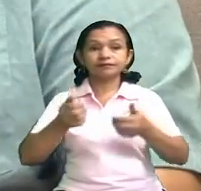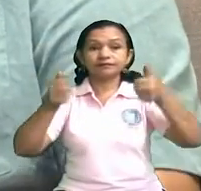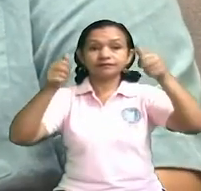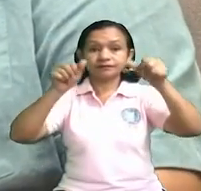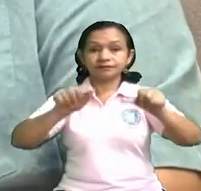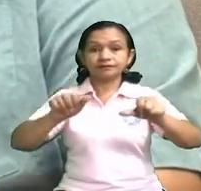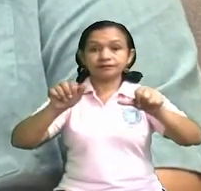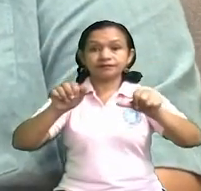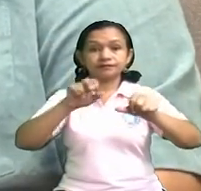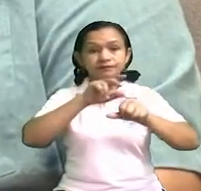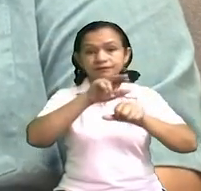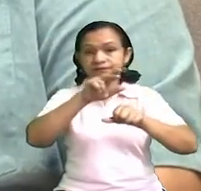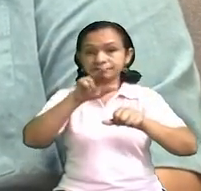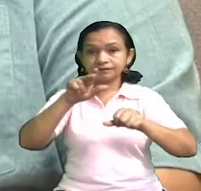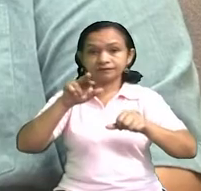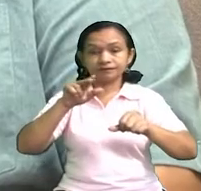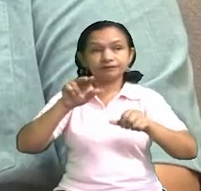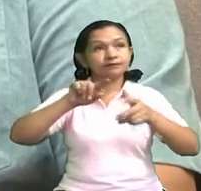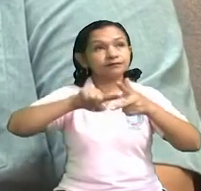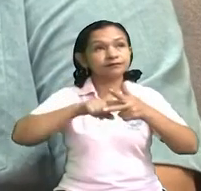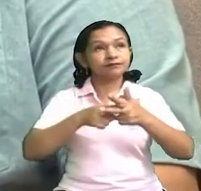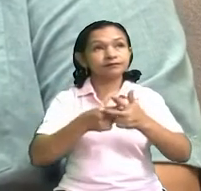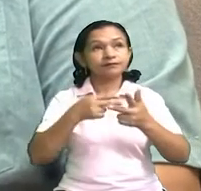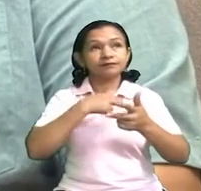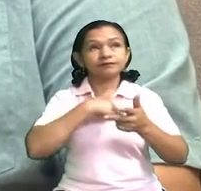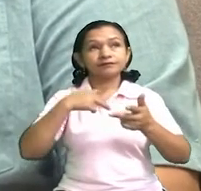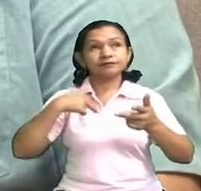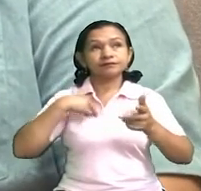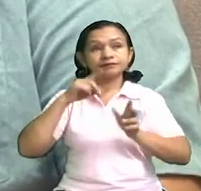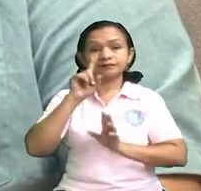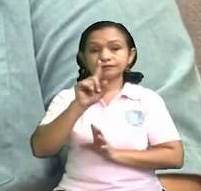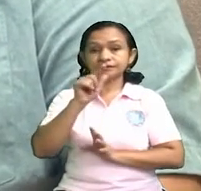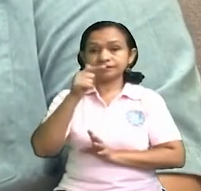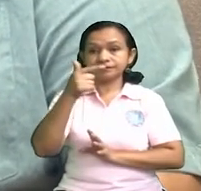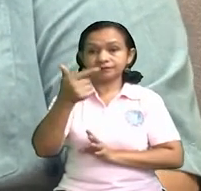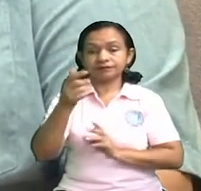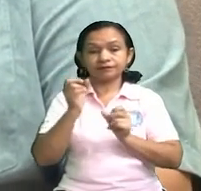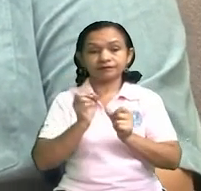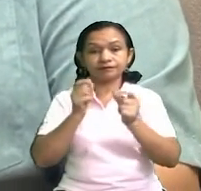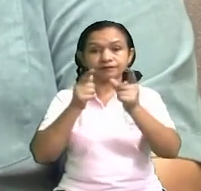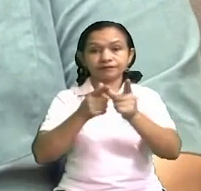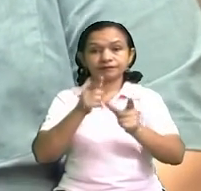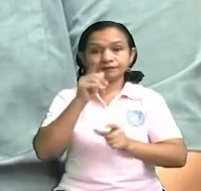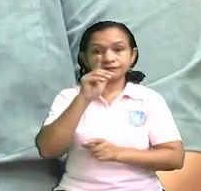el momento mismo de su creación, el 17 de octubre de